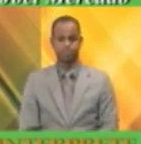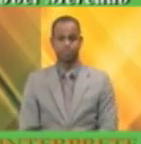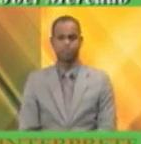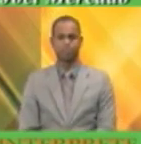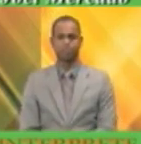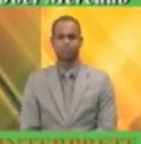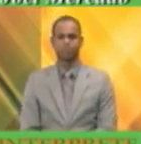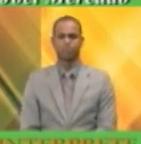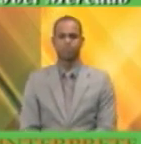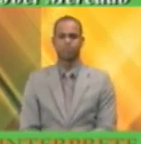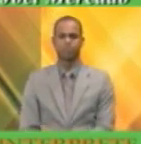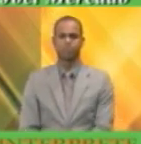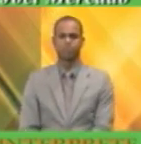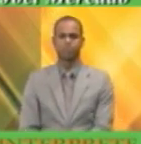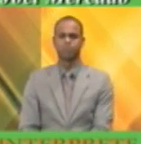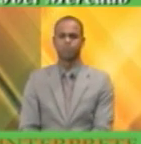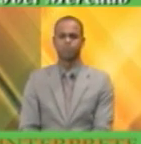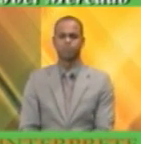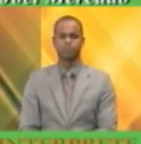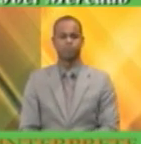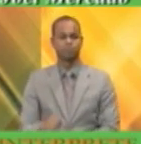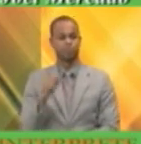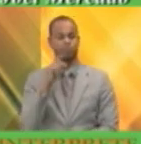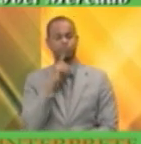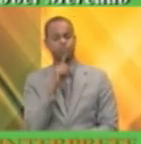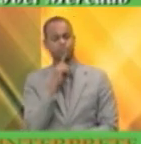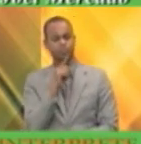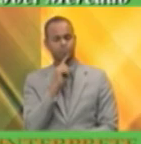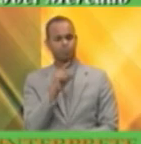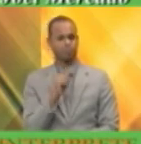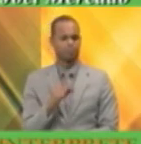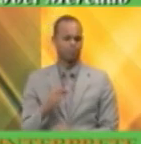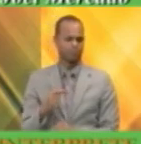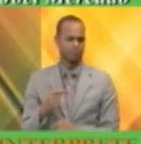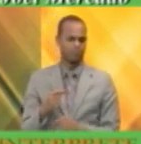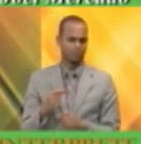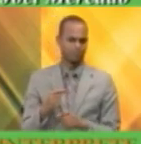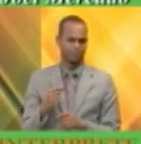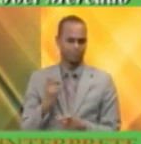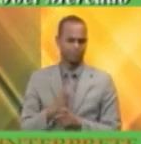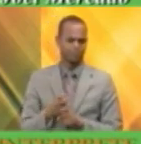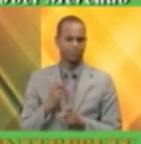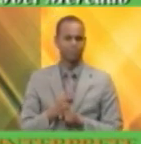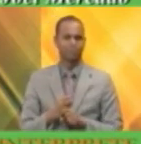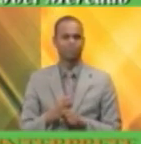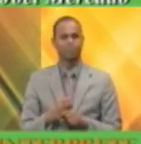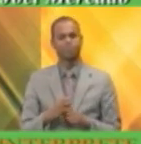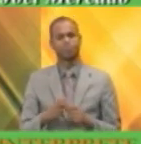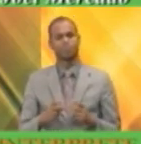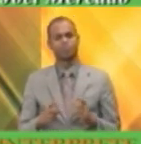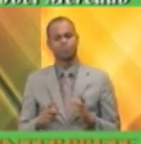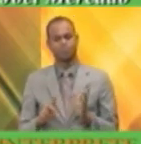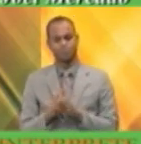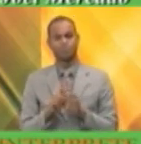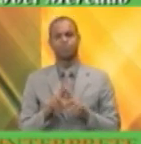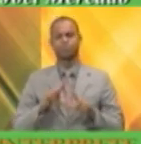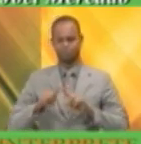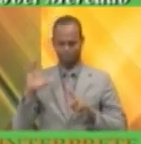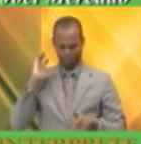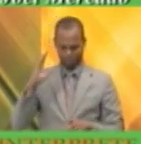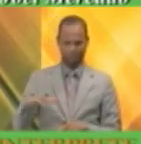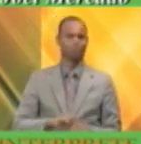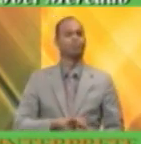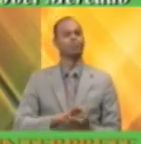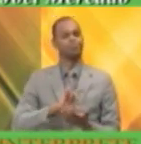Y se nos ha hecho muy, muy, muy, muy trabajoso y con mucha precariedad. Pero van para Río. Pero vamos